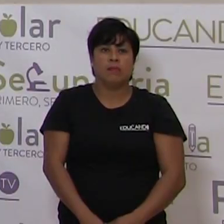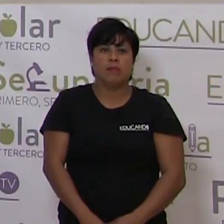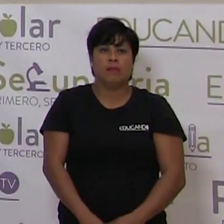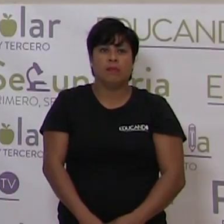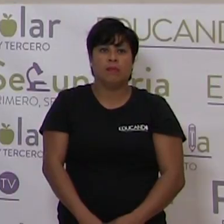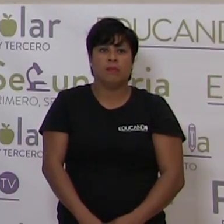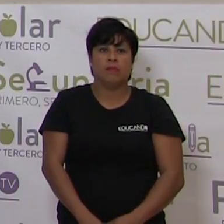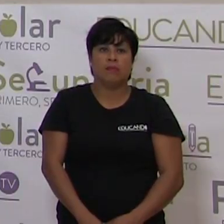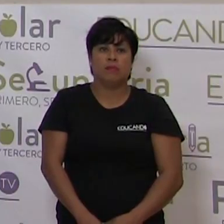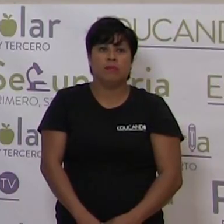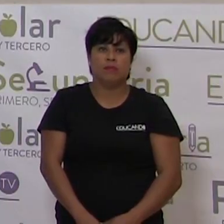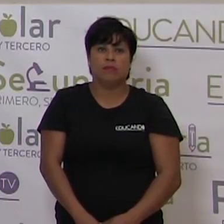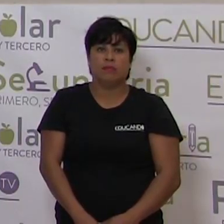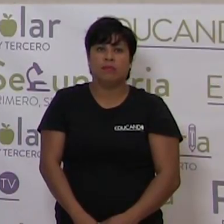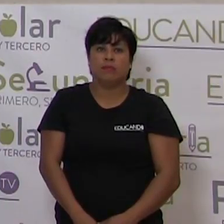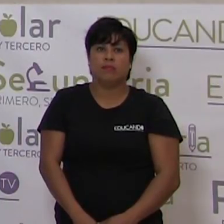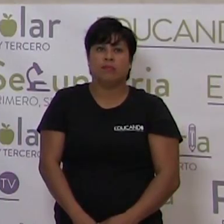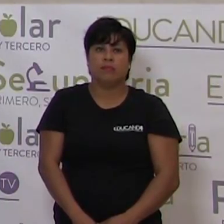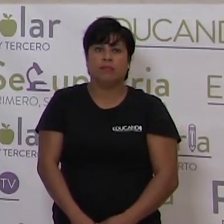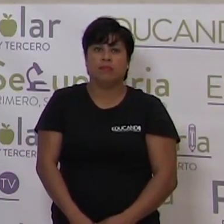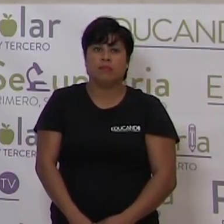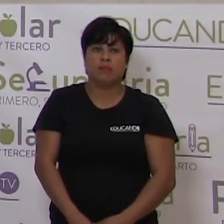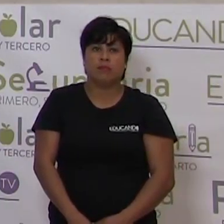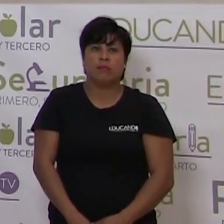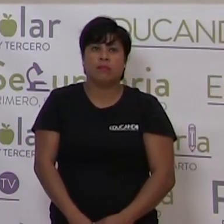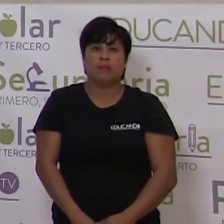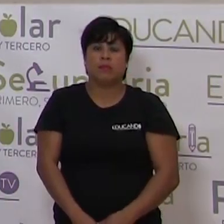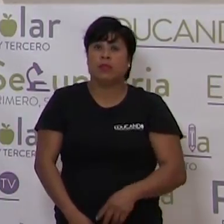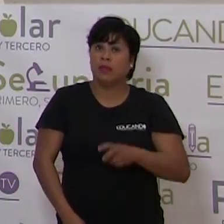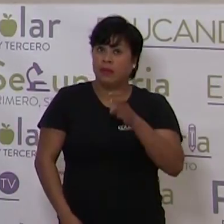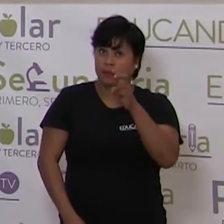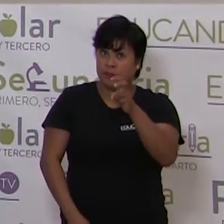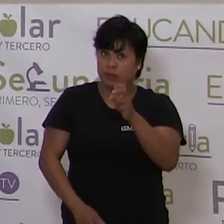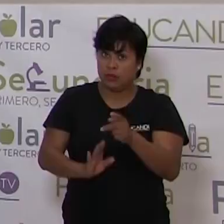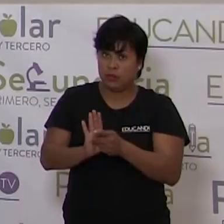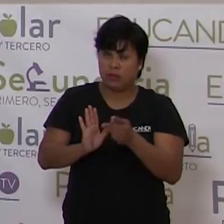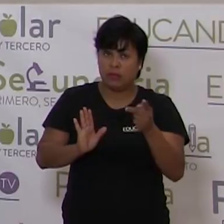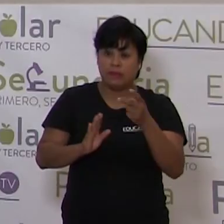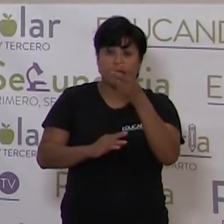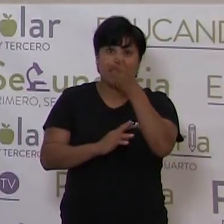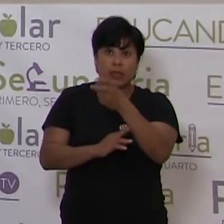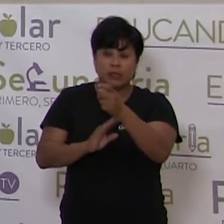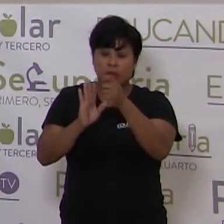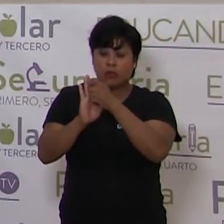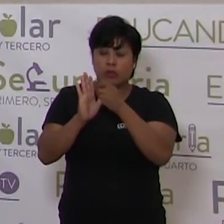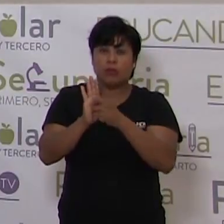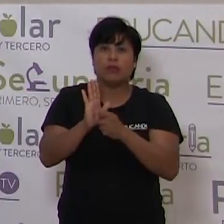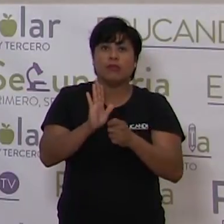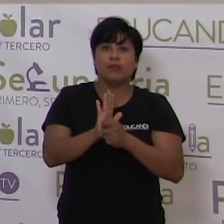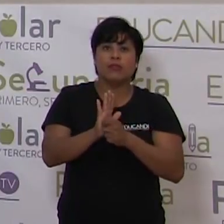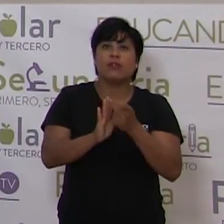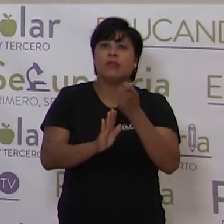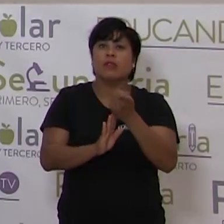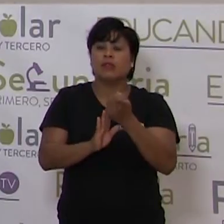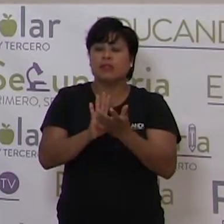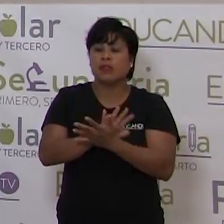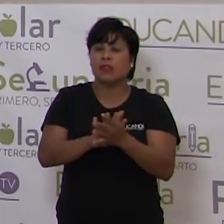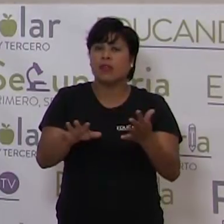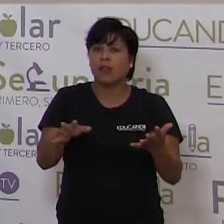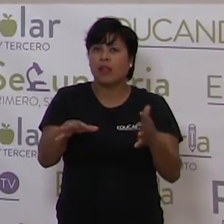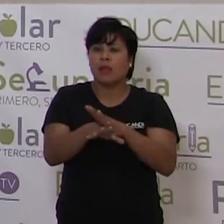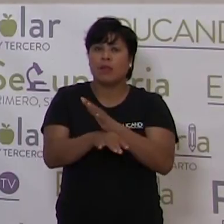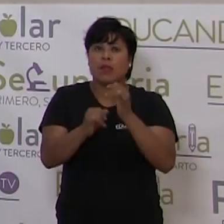El punto va aquí. De nuevo. Estos puntos se van a convertir en